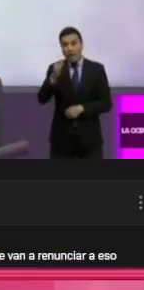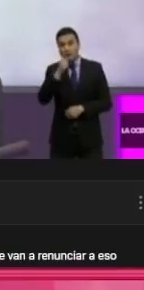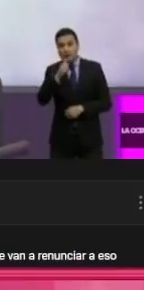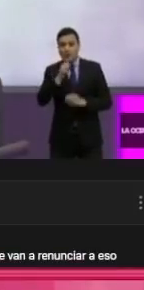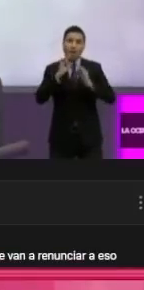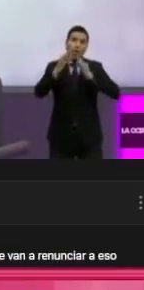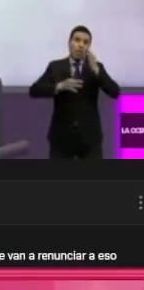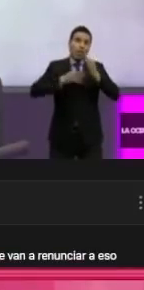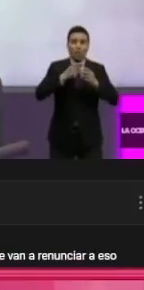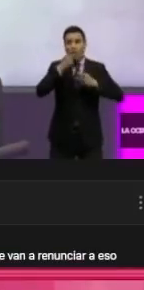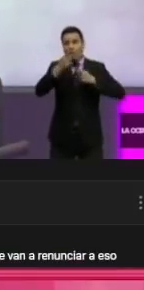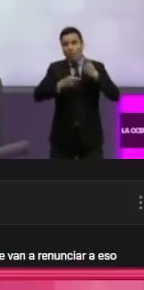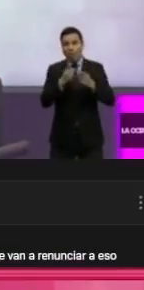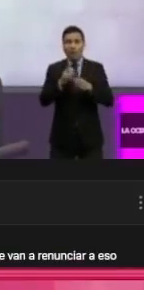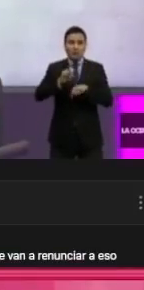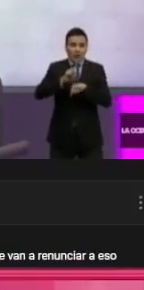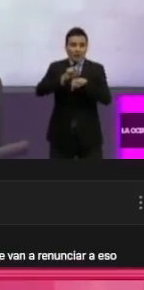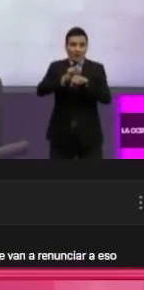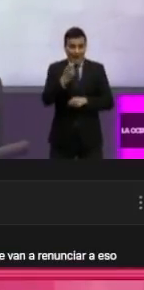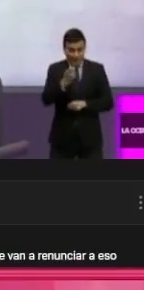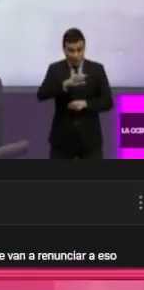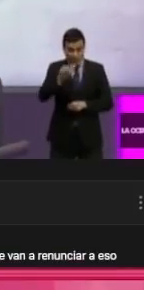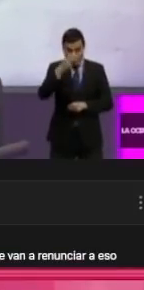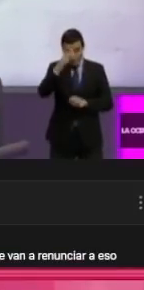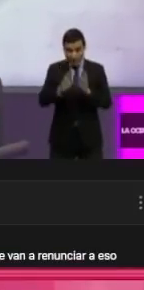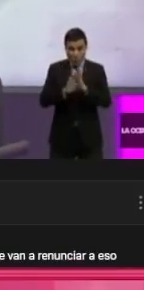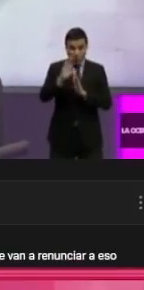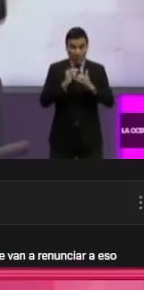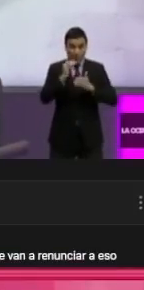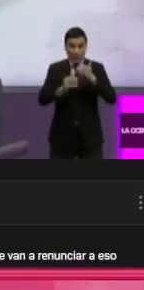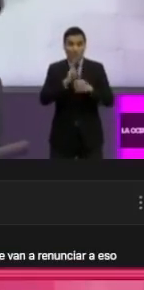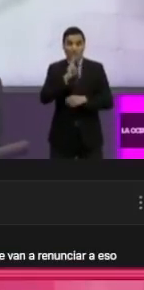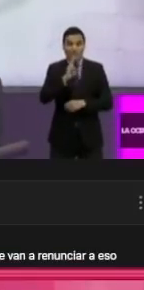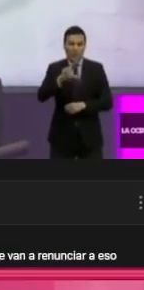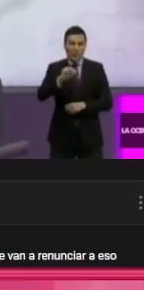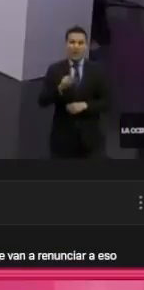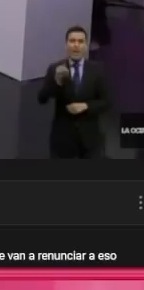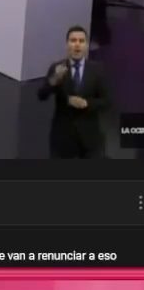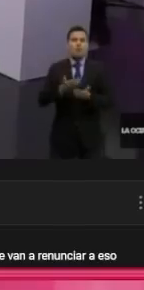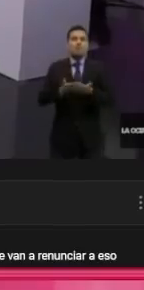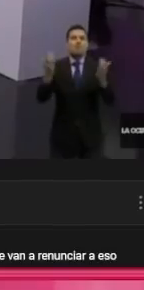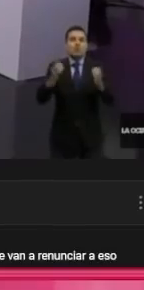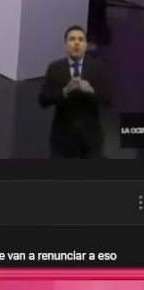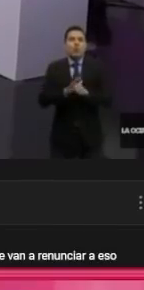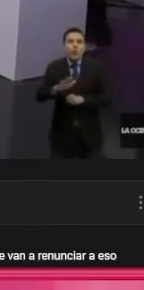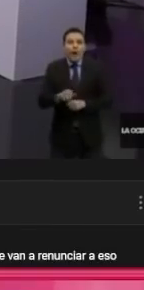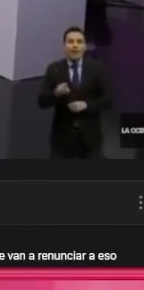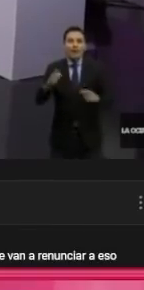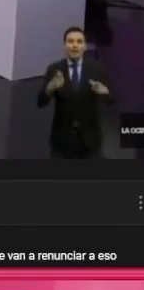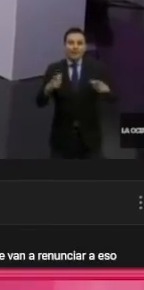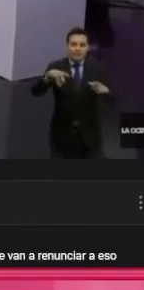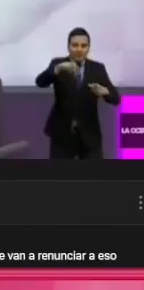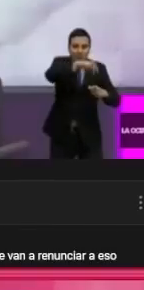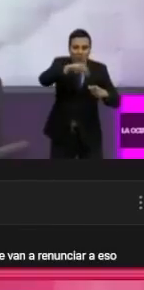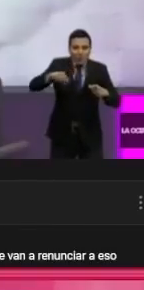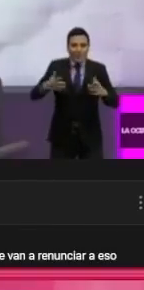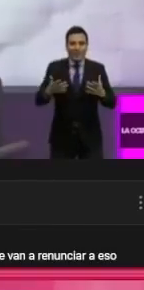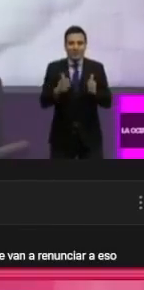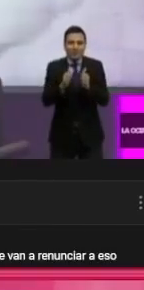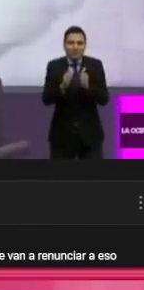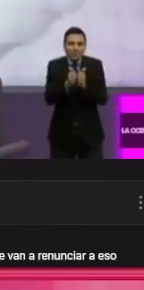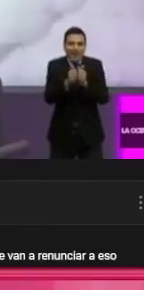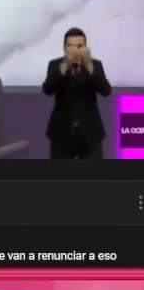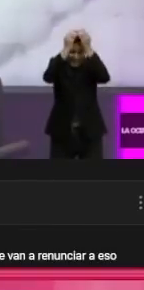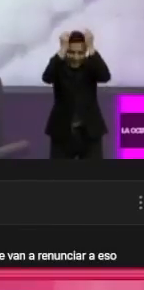es lo que lleva a un país a progresar. Lo único que tenemos son playudas y panes en la cabeza de este señor. A mí me da